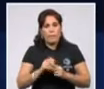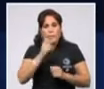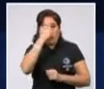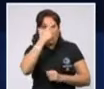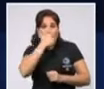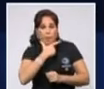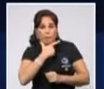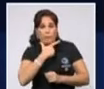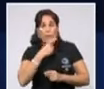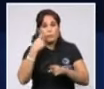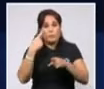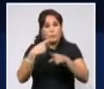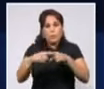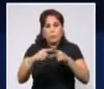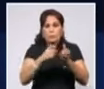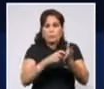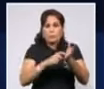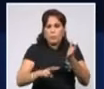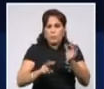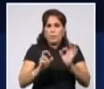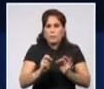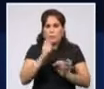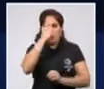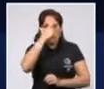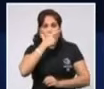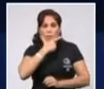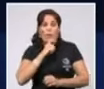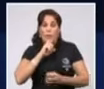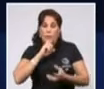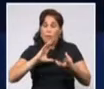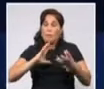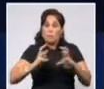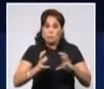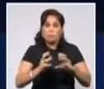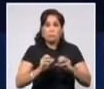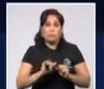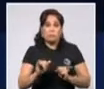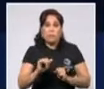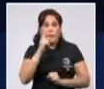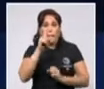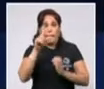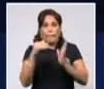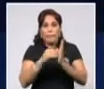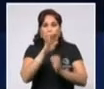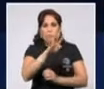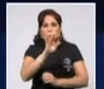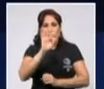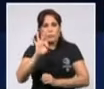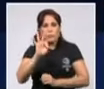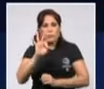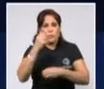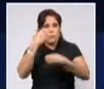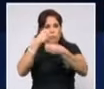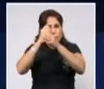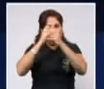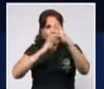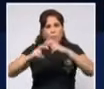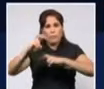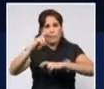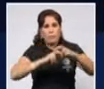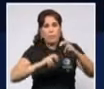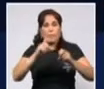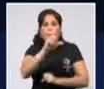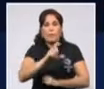Ávila, que es la otra provincia con una complejidad importante, 1.048 muestras, de